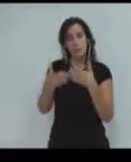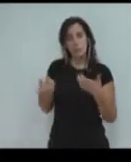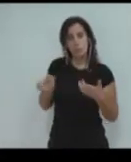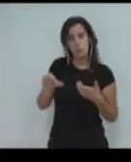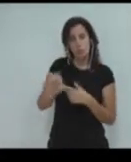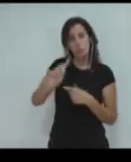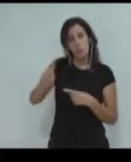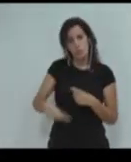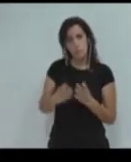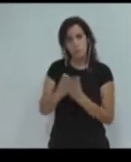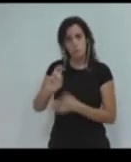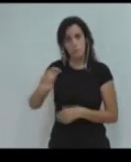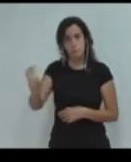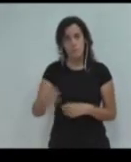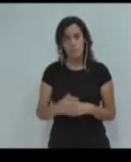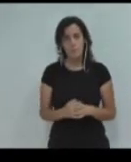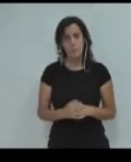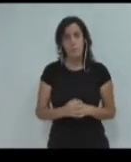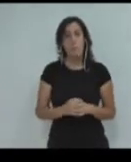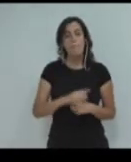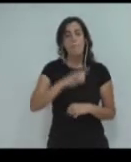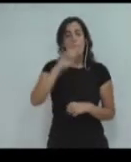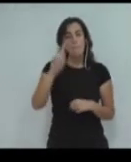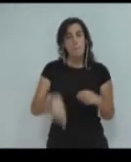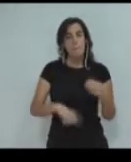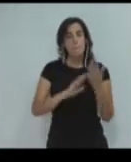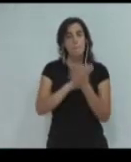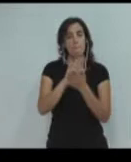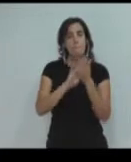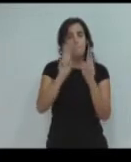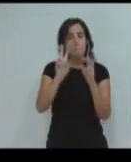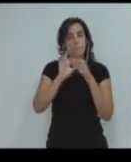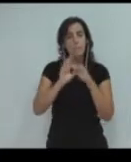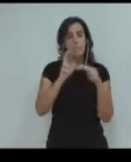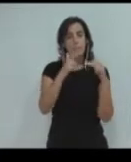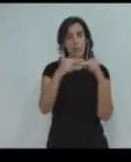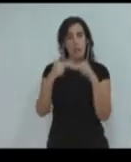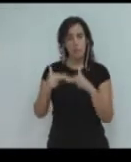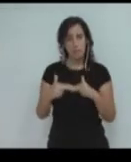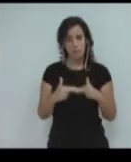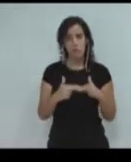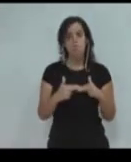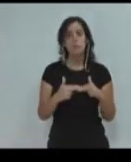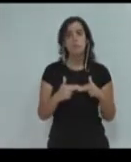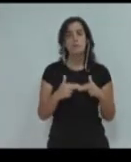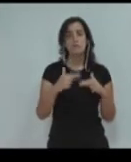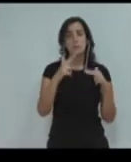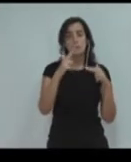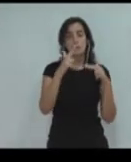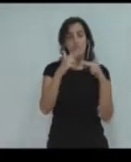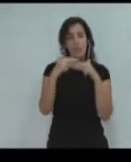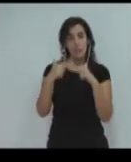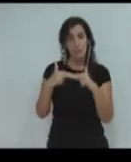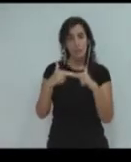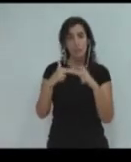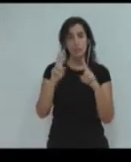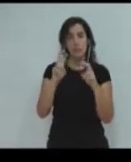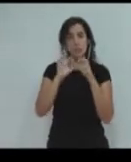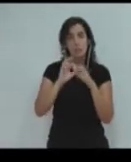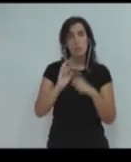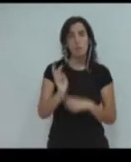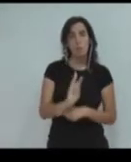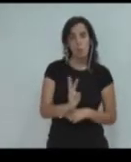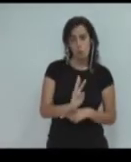texto alternativo. Se comentó también el tema de los enlaces, en el tema del